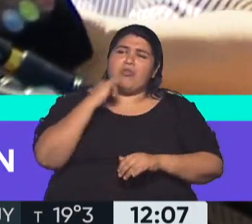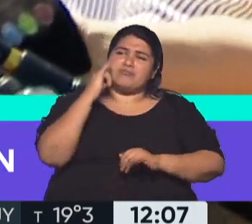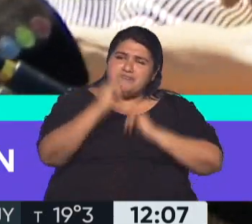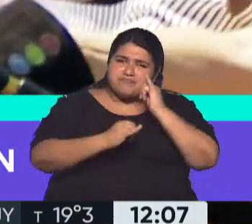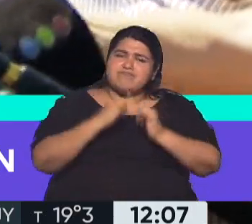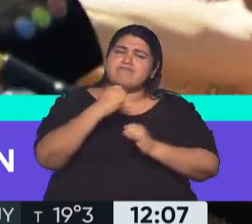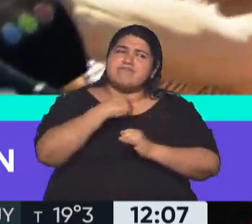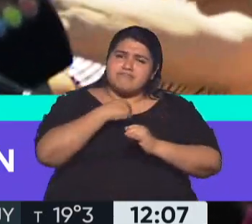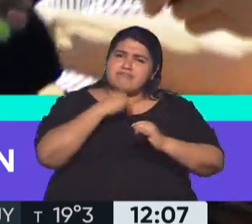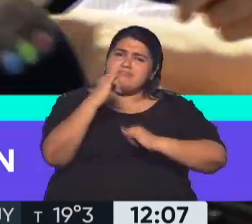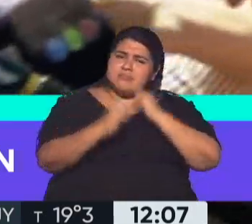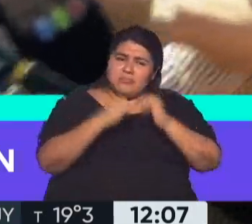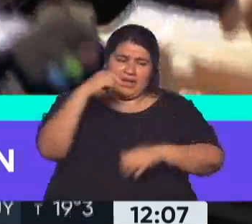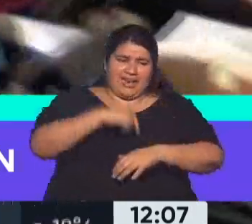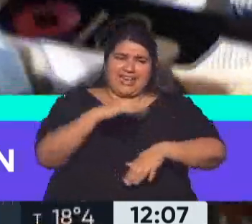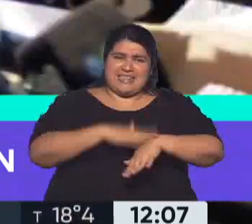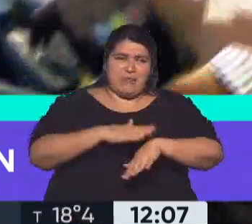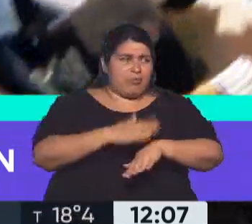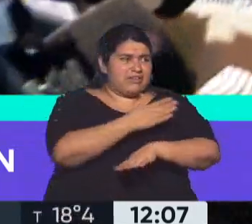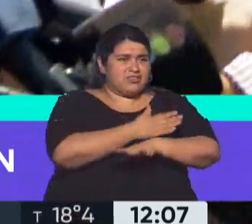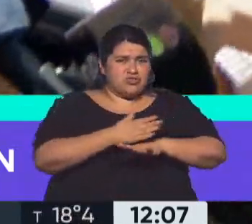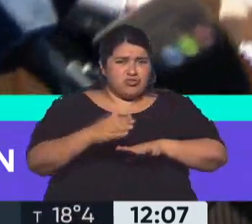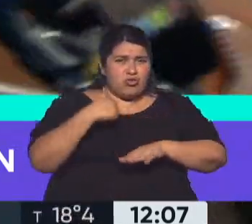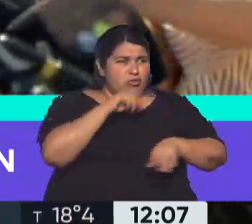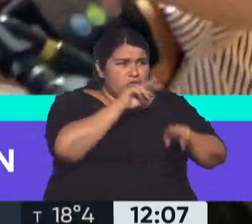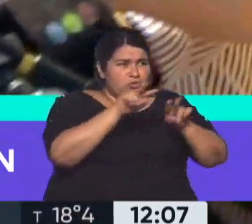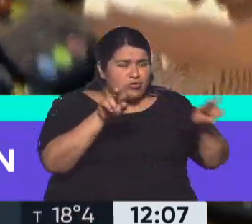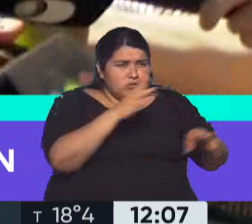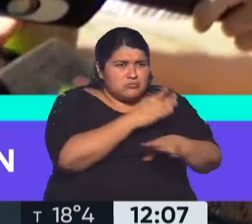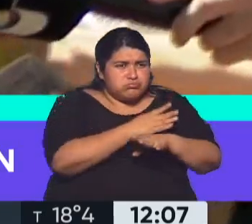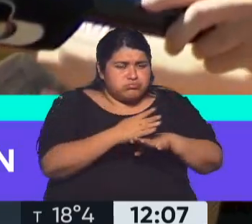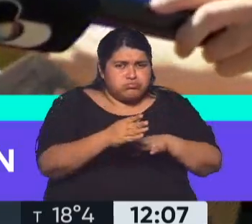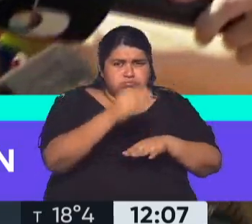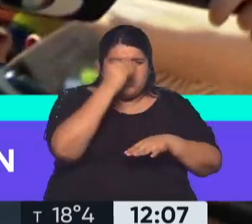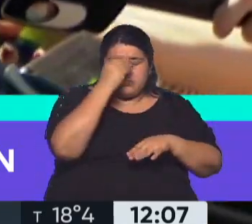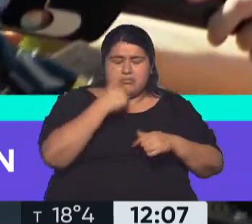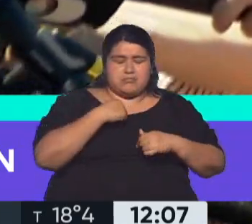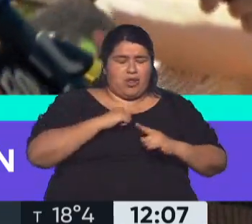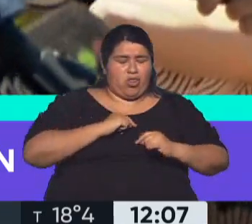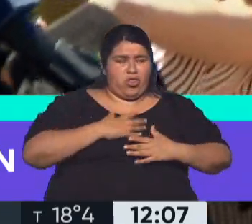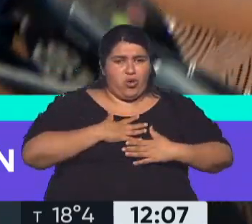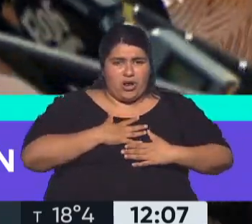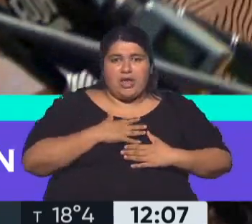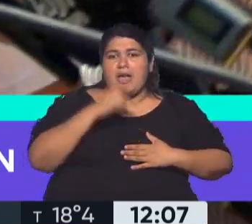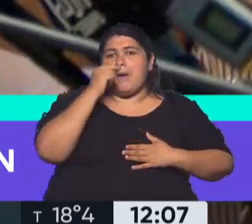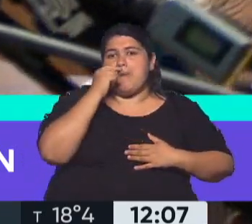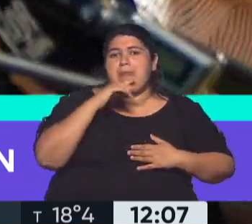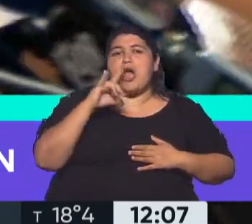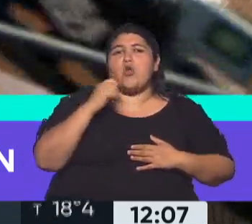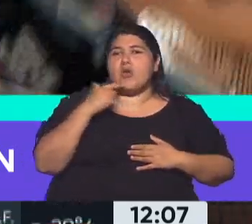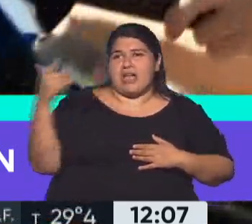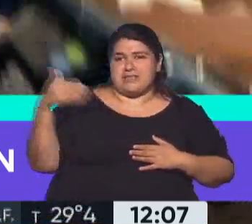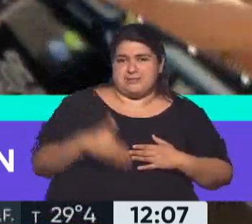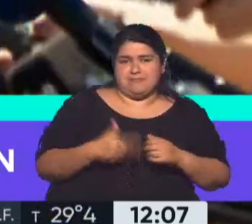queremos contarle lo que estamos viviendo en esta situación, en esta reconstrucción que para nosotros es muy dolorosa. Y como verán, hoy no están acá los padres de Luca porque